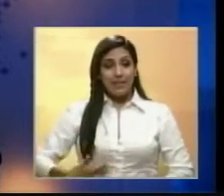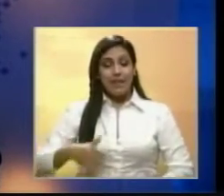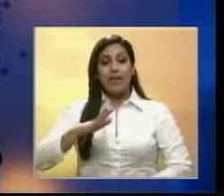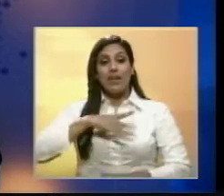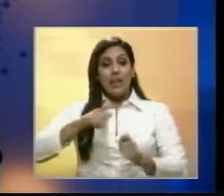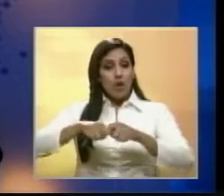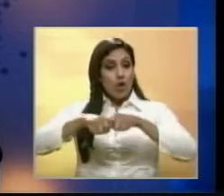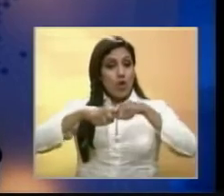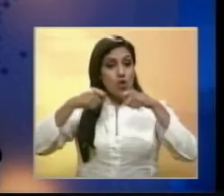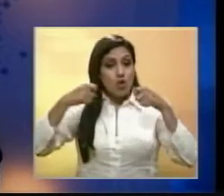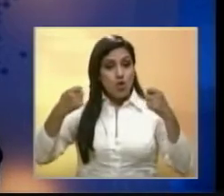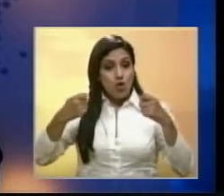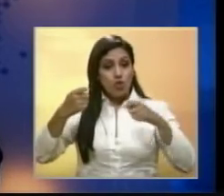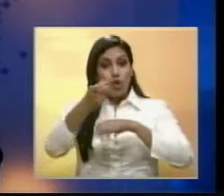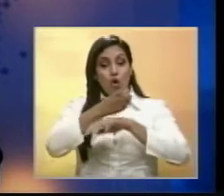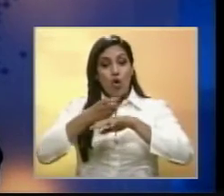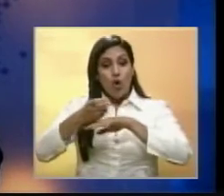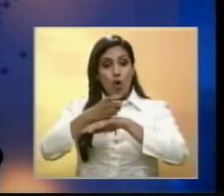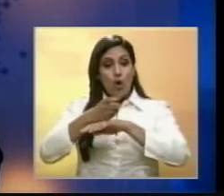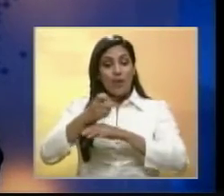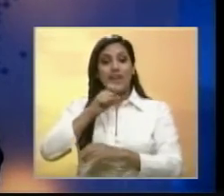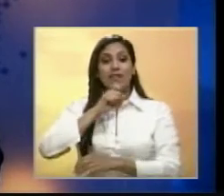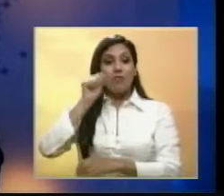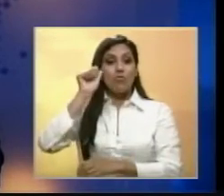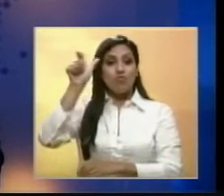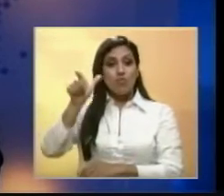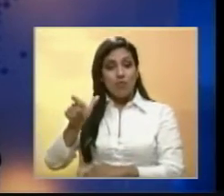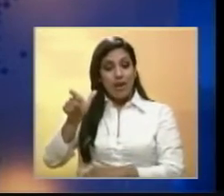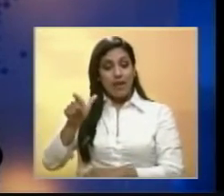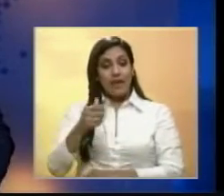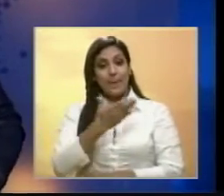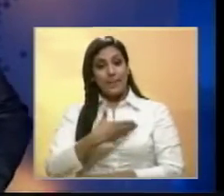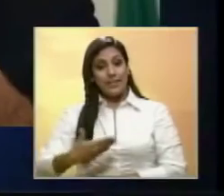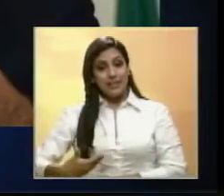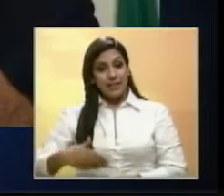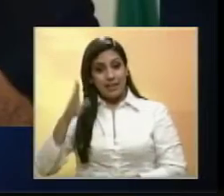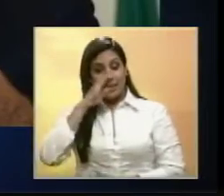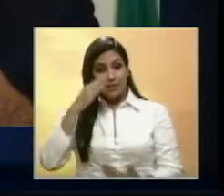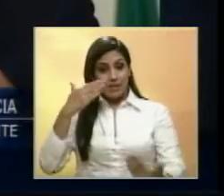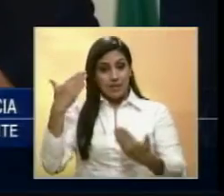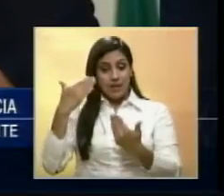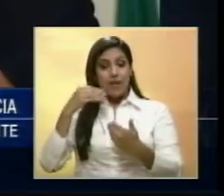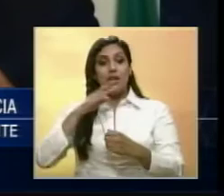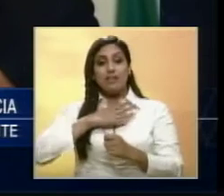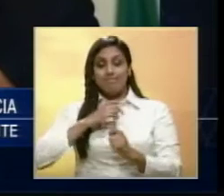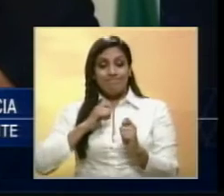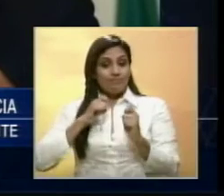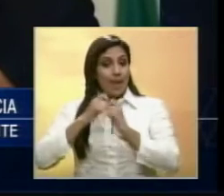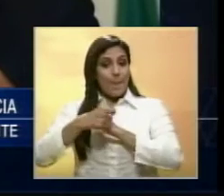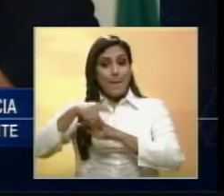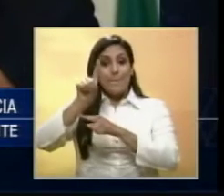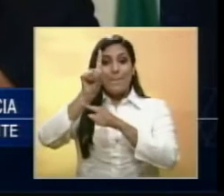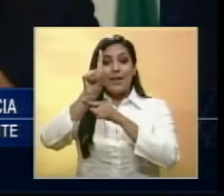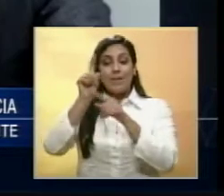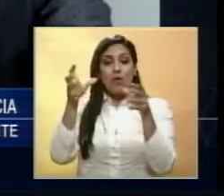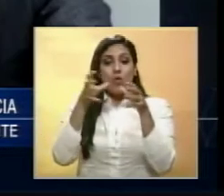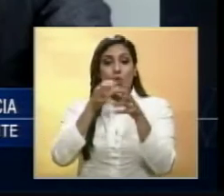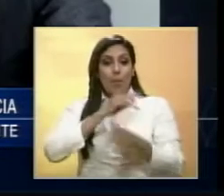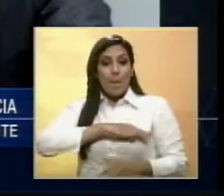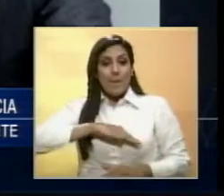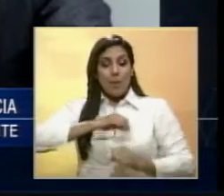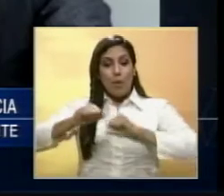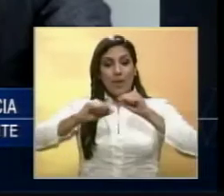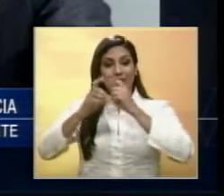de romper con el gobierno de la mandataria de izquierda Dilma Rousseff. Alves, quien se convirtió en el primer miembro del Partido del